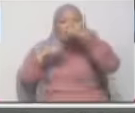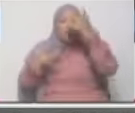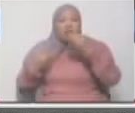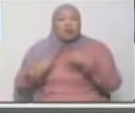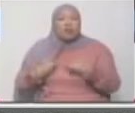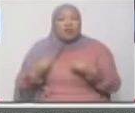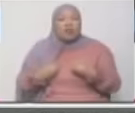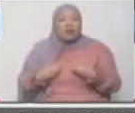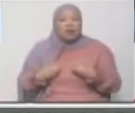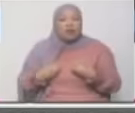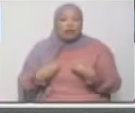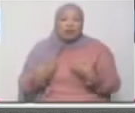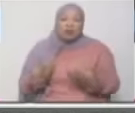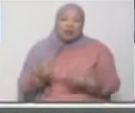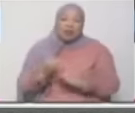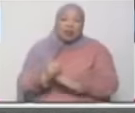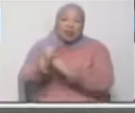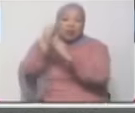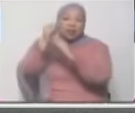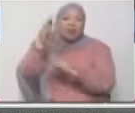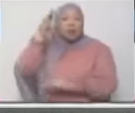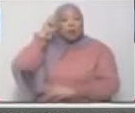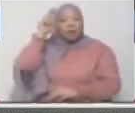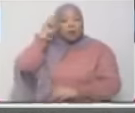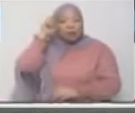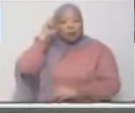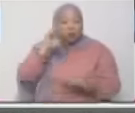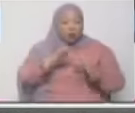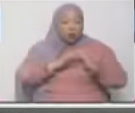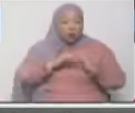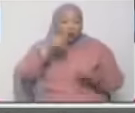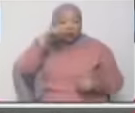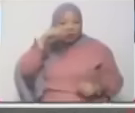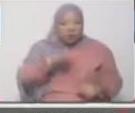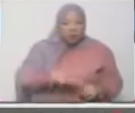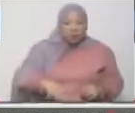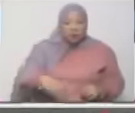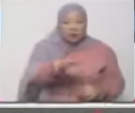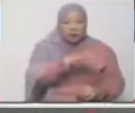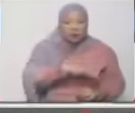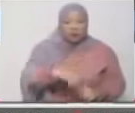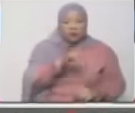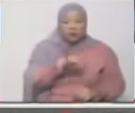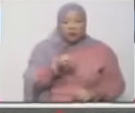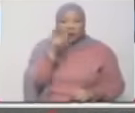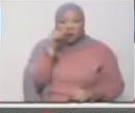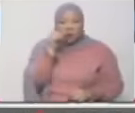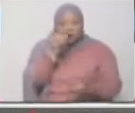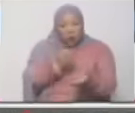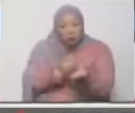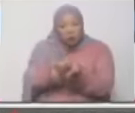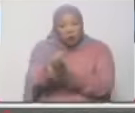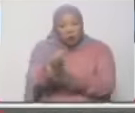el Olimpo de la memoria y el corazón del pueblo. Nombre humilde,